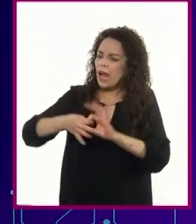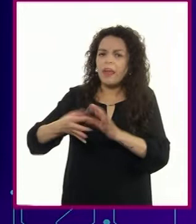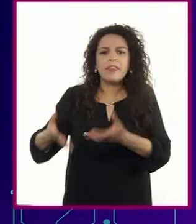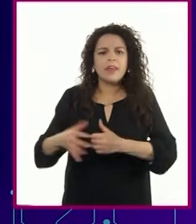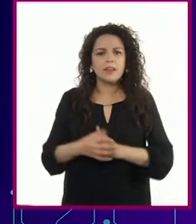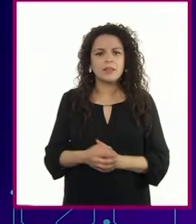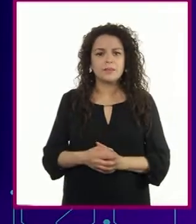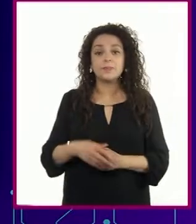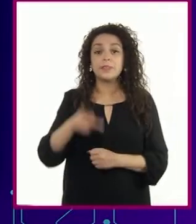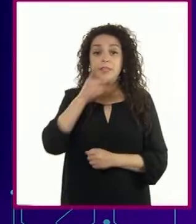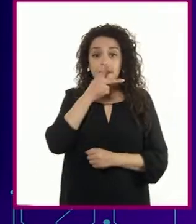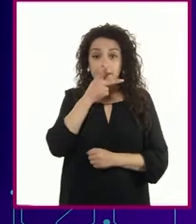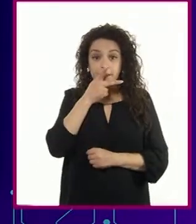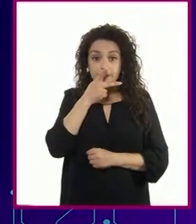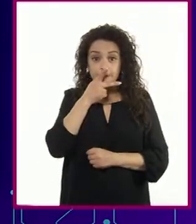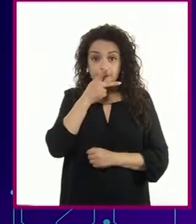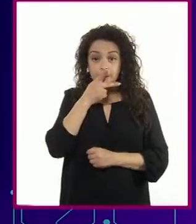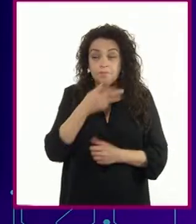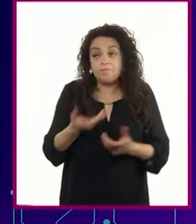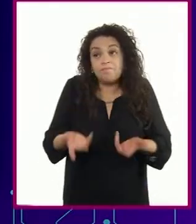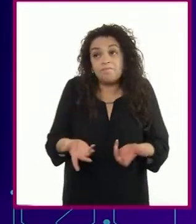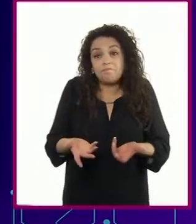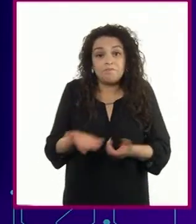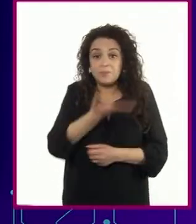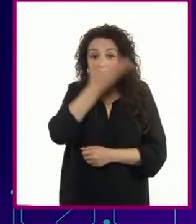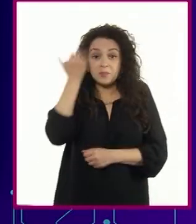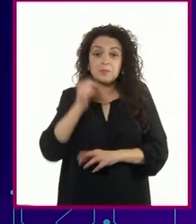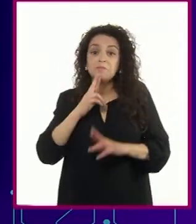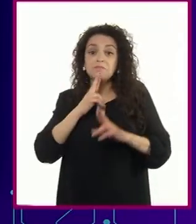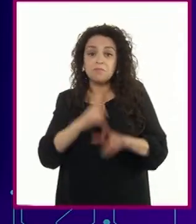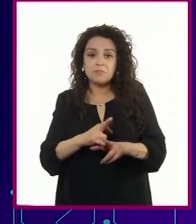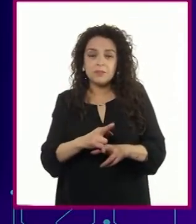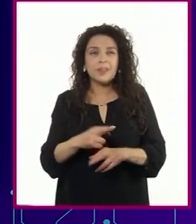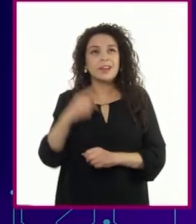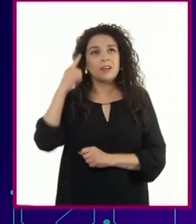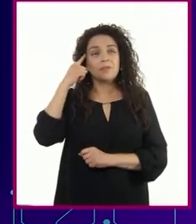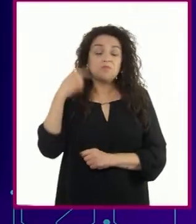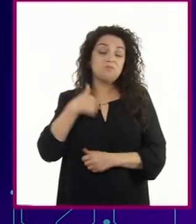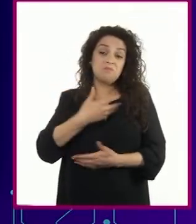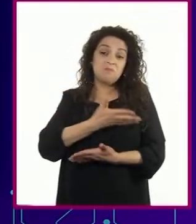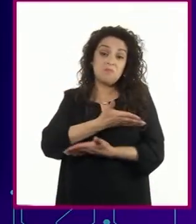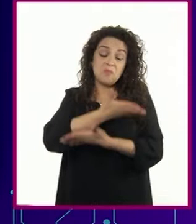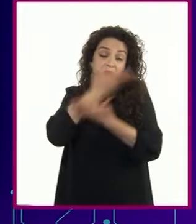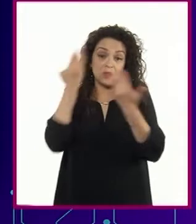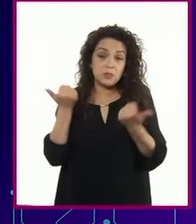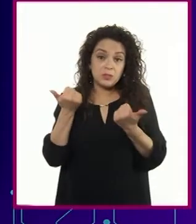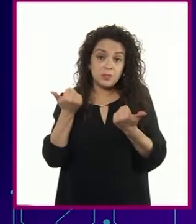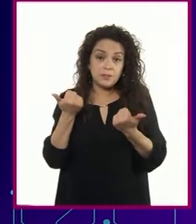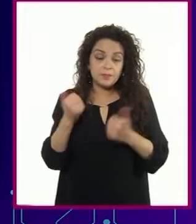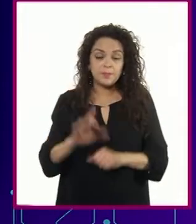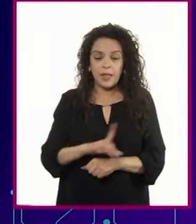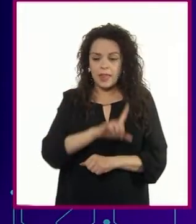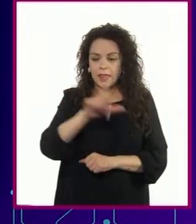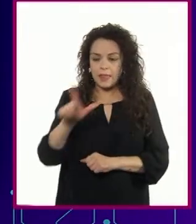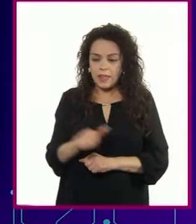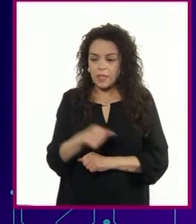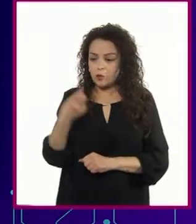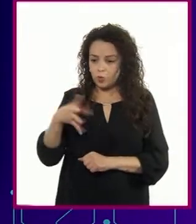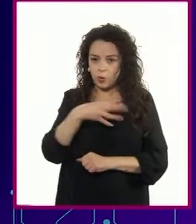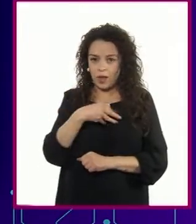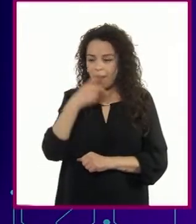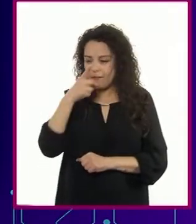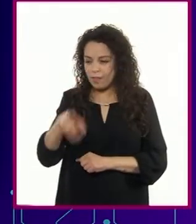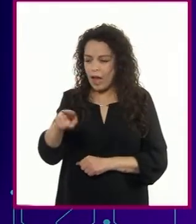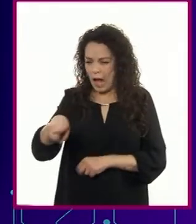encogió de hombros y, sin saber qué contestarle, le dijo: Ni idea. Seguidamente, le pidió a su hija que le